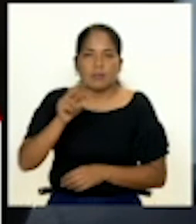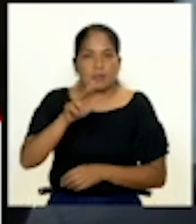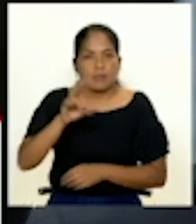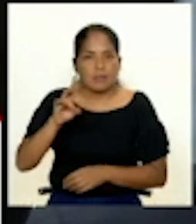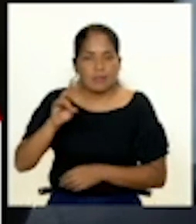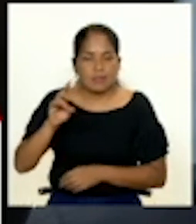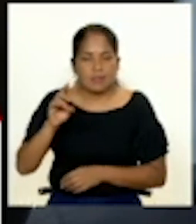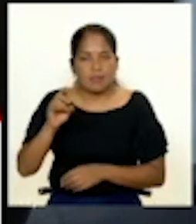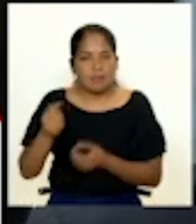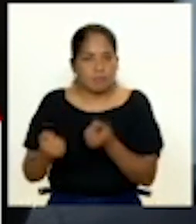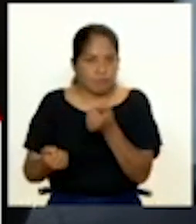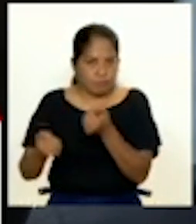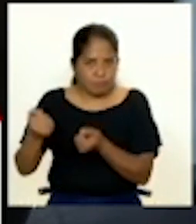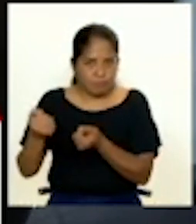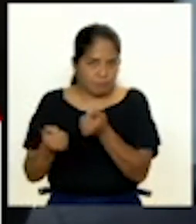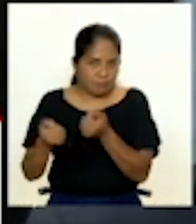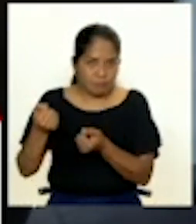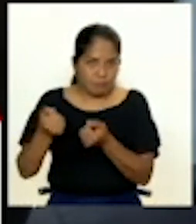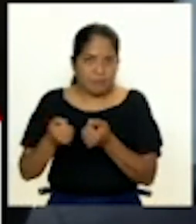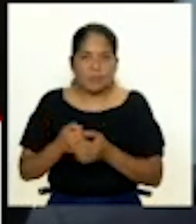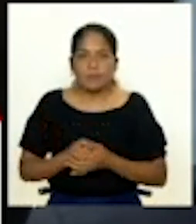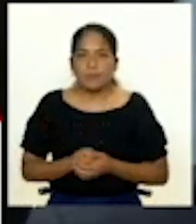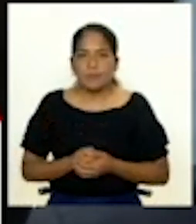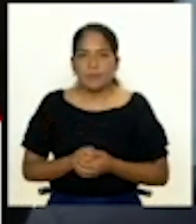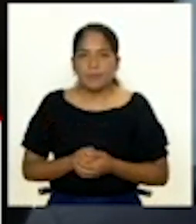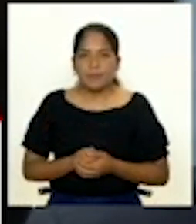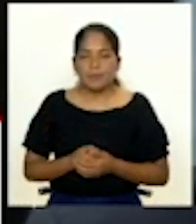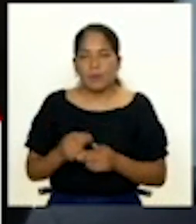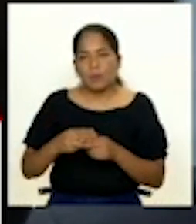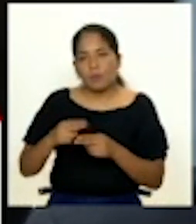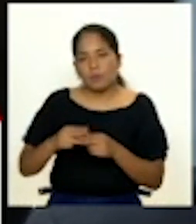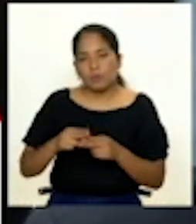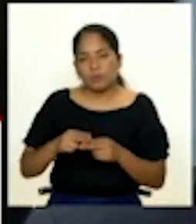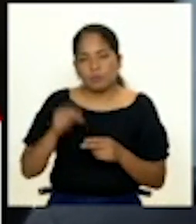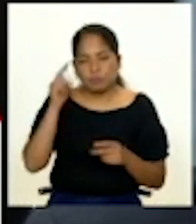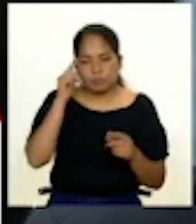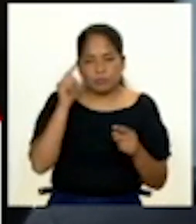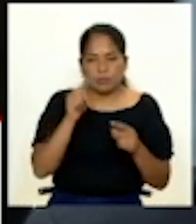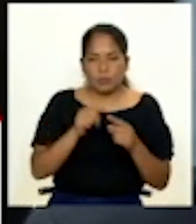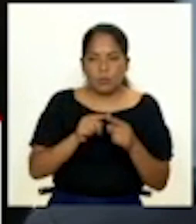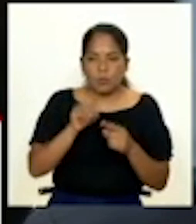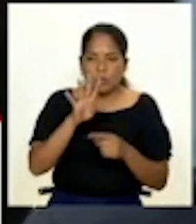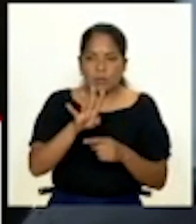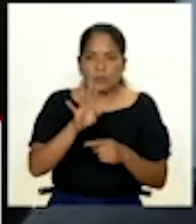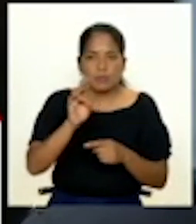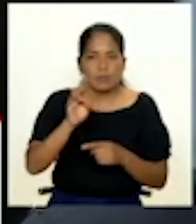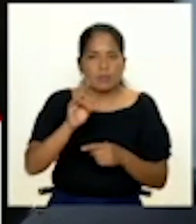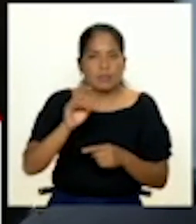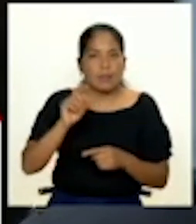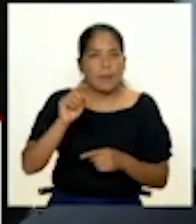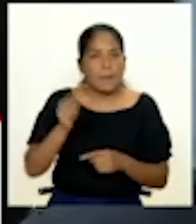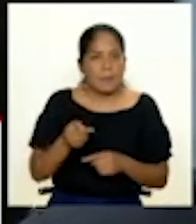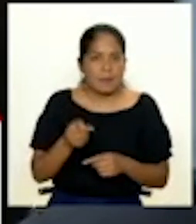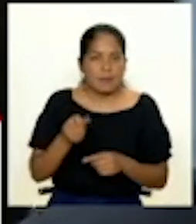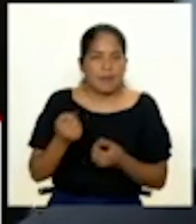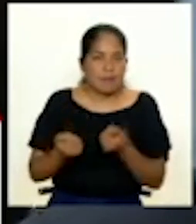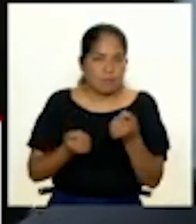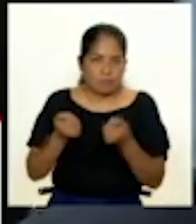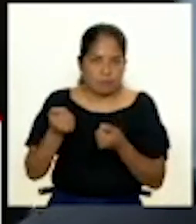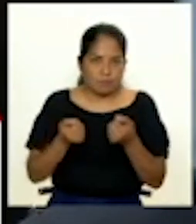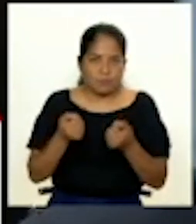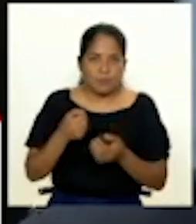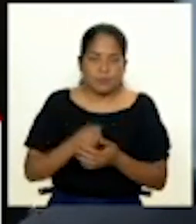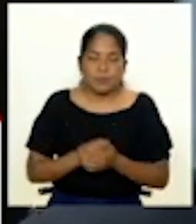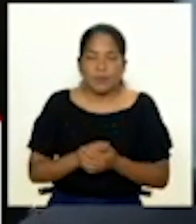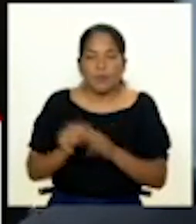5.937 vehículos y esperamos en el año llegar a 450 mil vehículos. Otro recurso importante